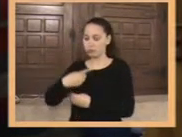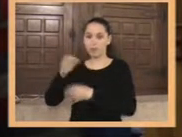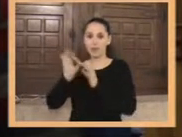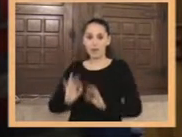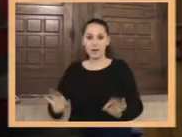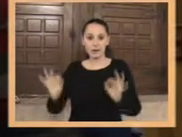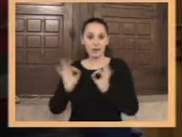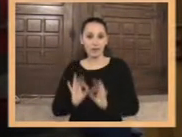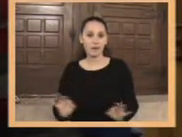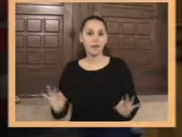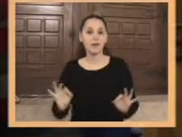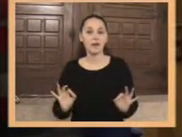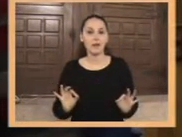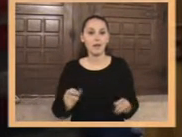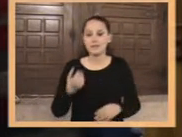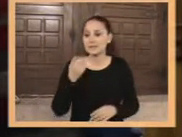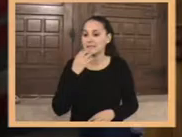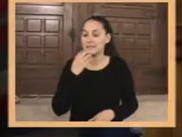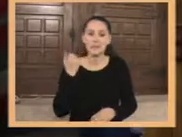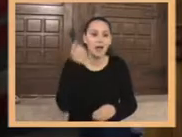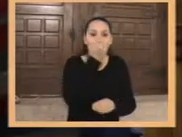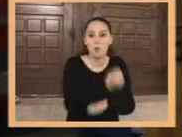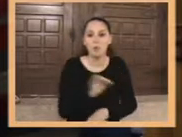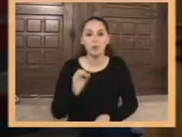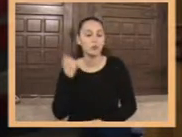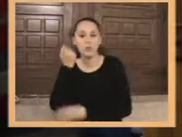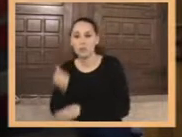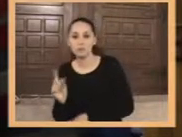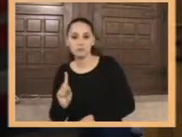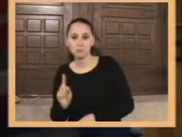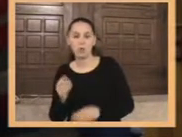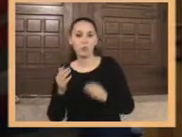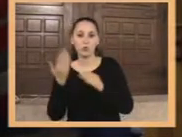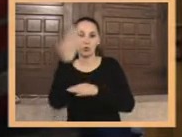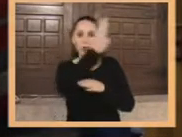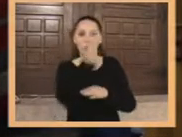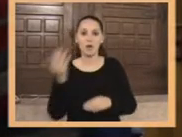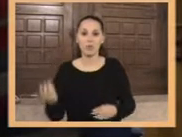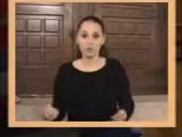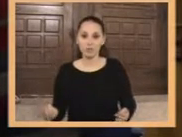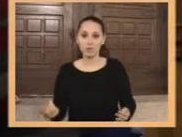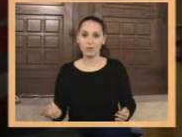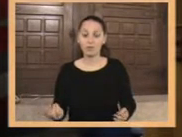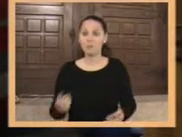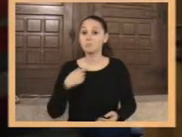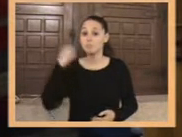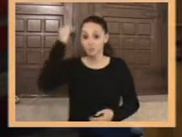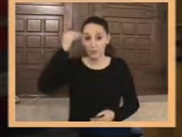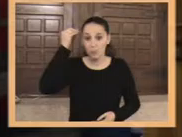de que apoye o no apoye esta moción. Yo creo que la moción la teníamos muy